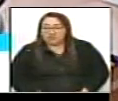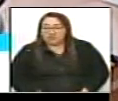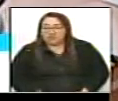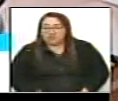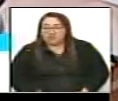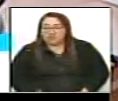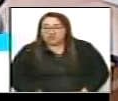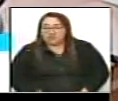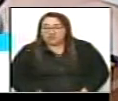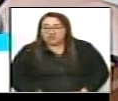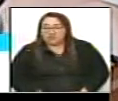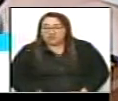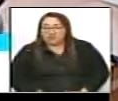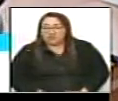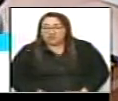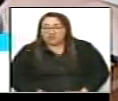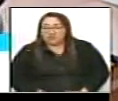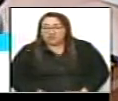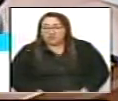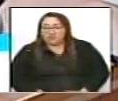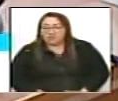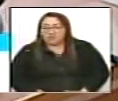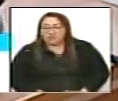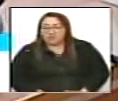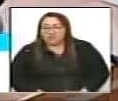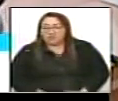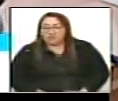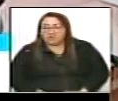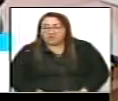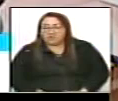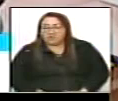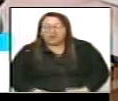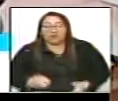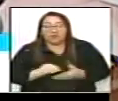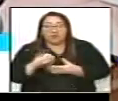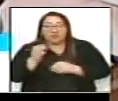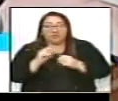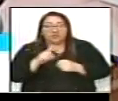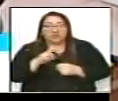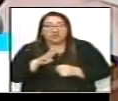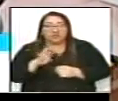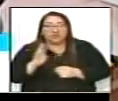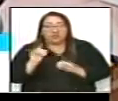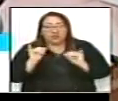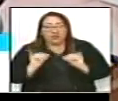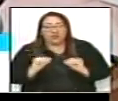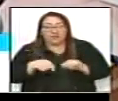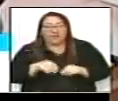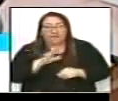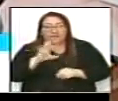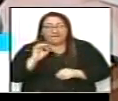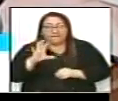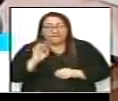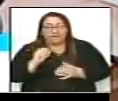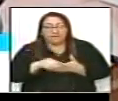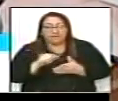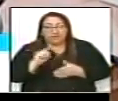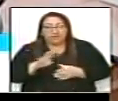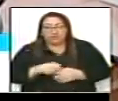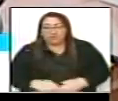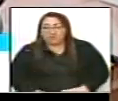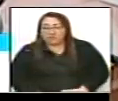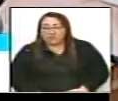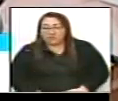El mayor monto que ha significado de el presupuesto original de 124, que era a 550.4, es